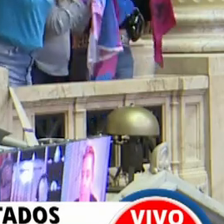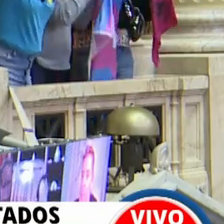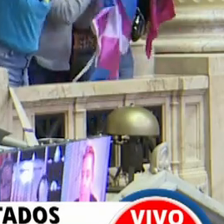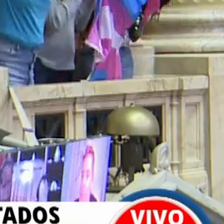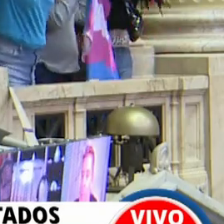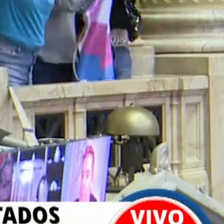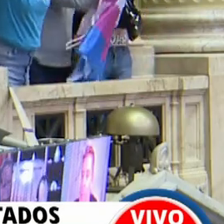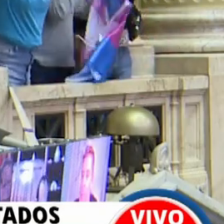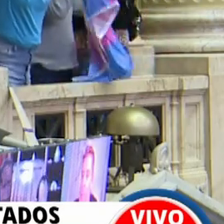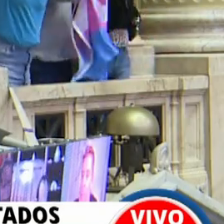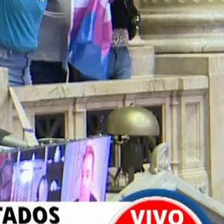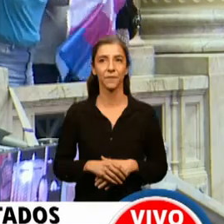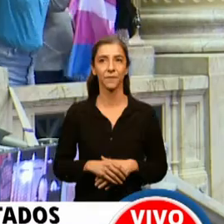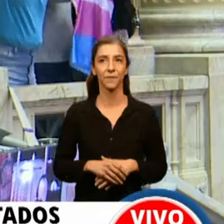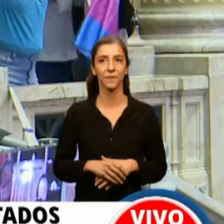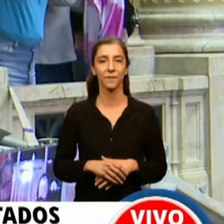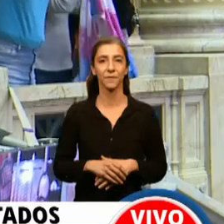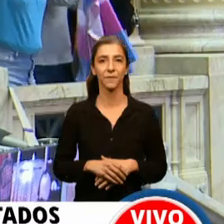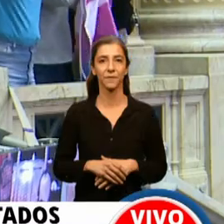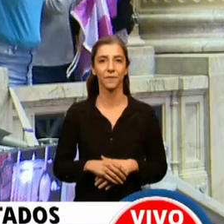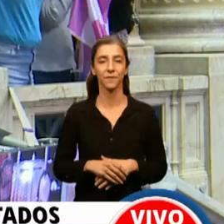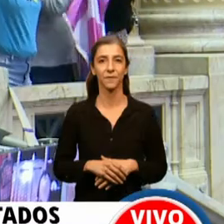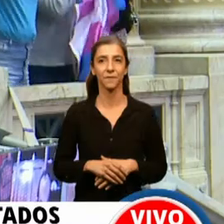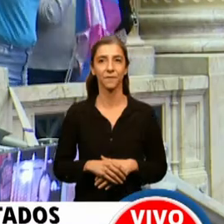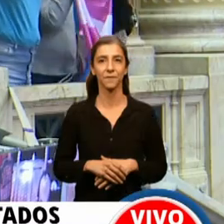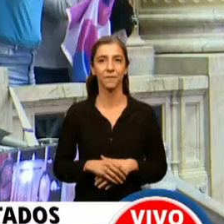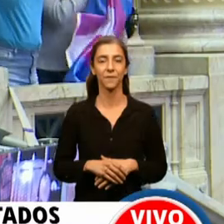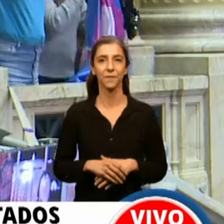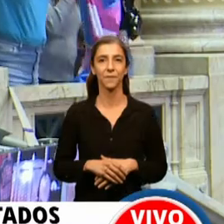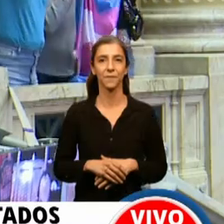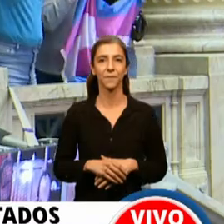sí totalmente quieran administrar